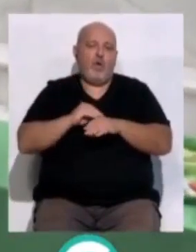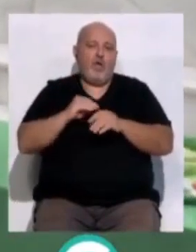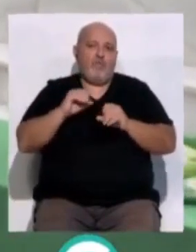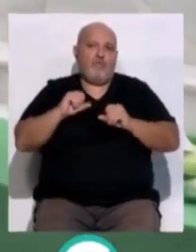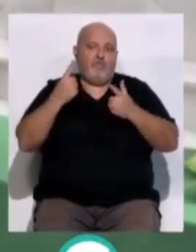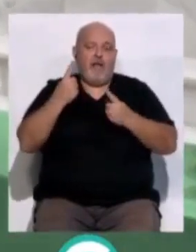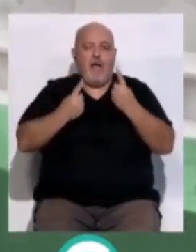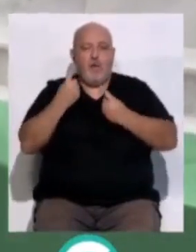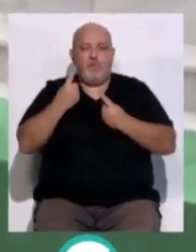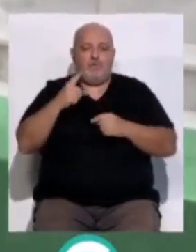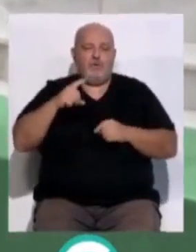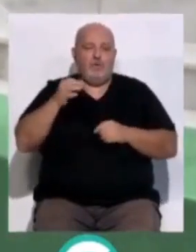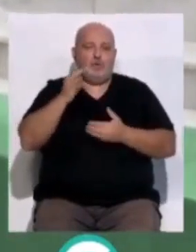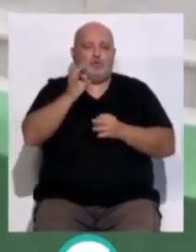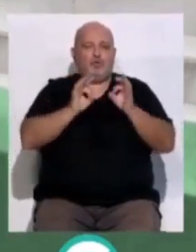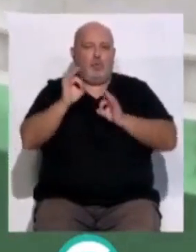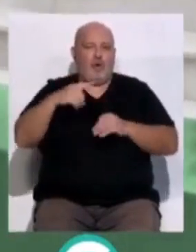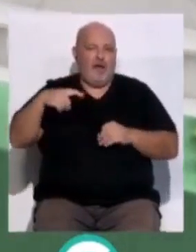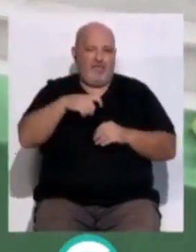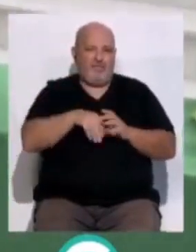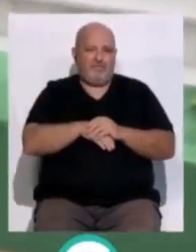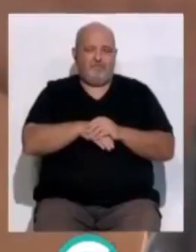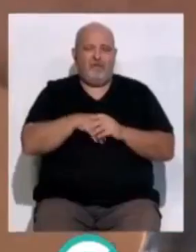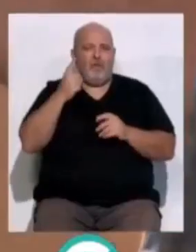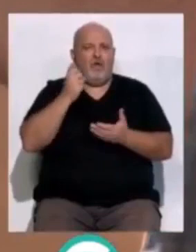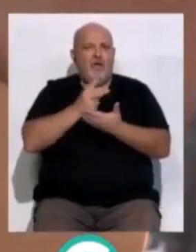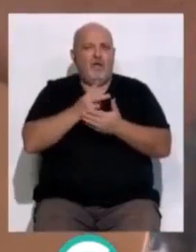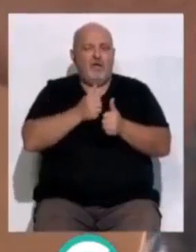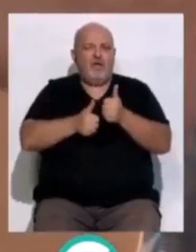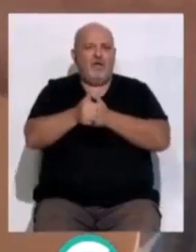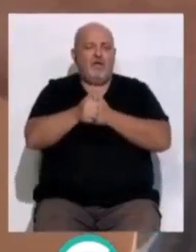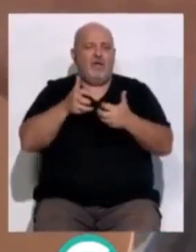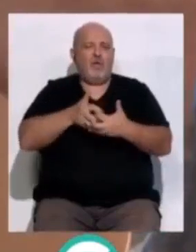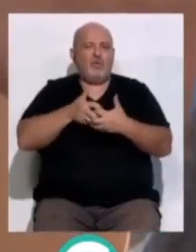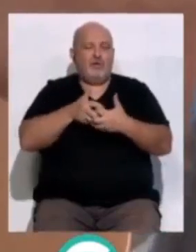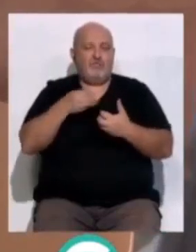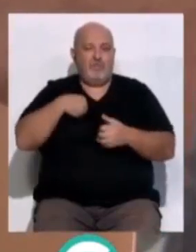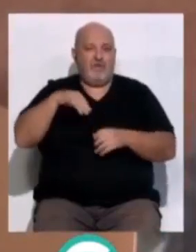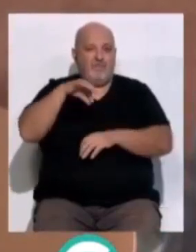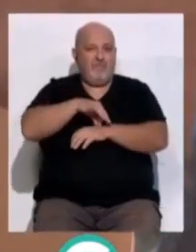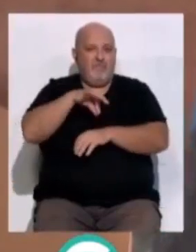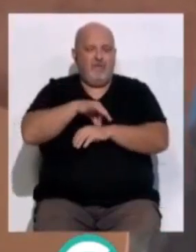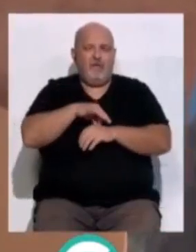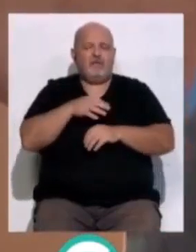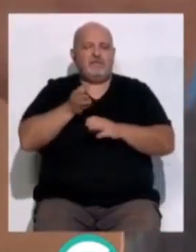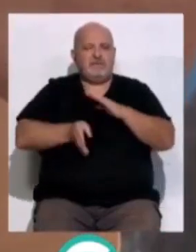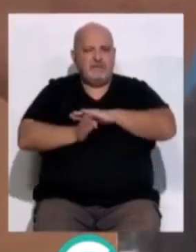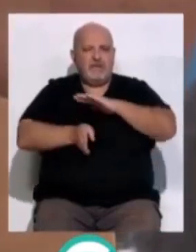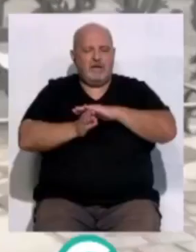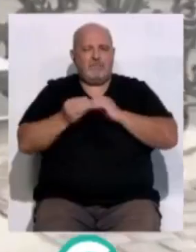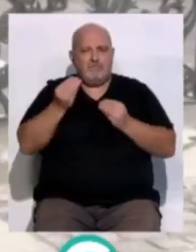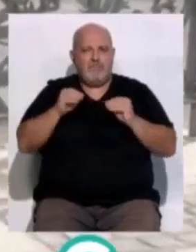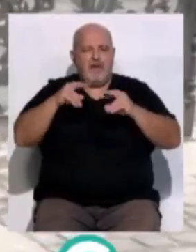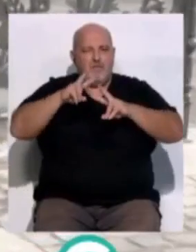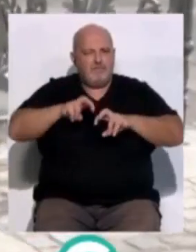de ciertos tipos de tumores. Uno de los retos prioritarios en la lucha contra esta enfermedad es seguir potenciando y reforzando